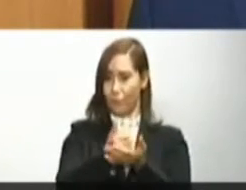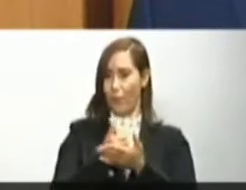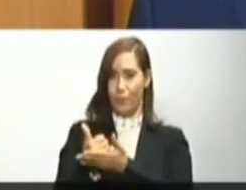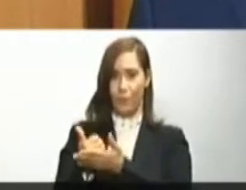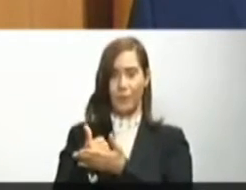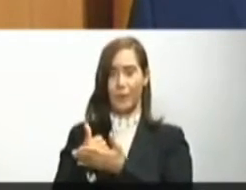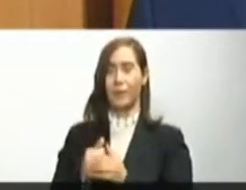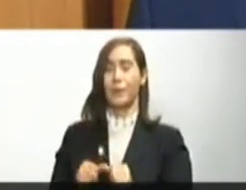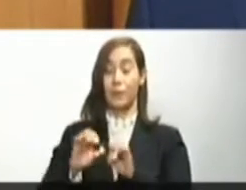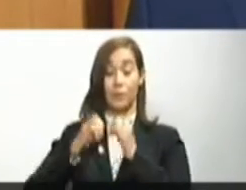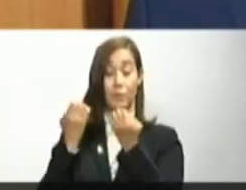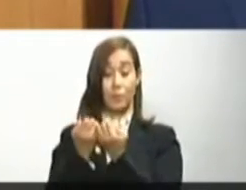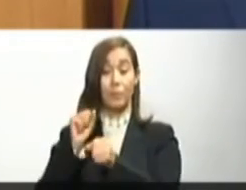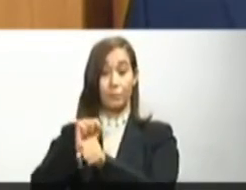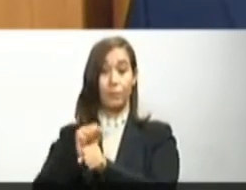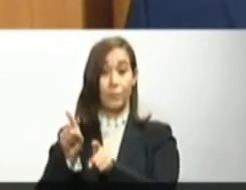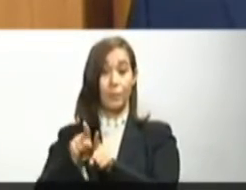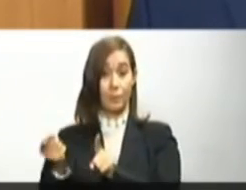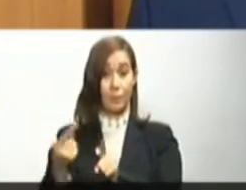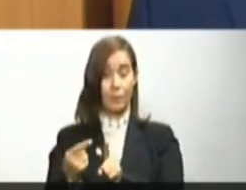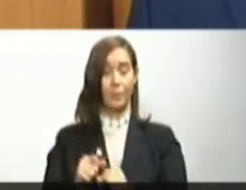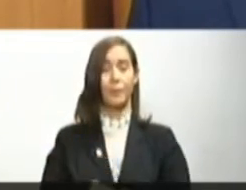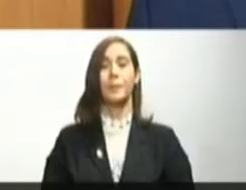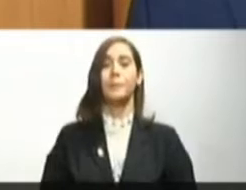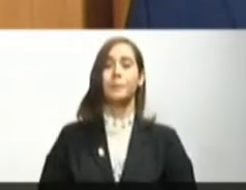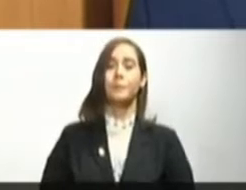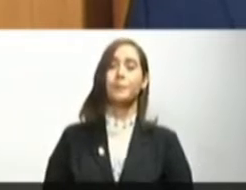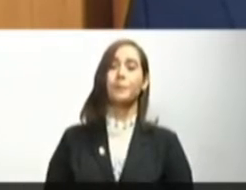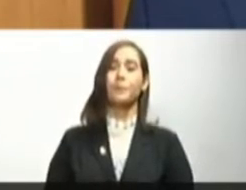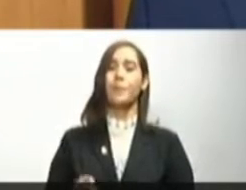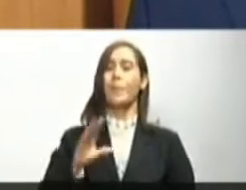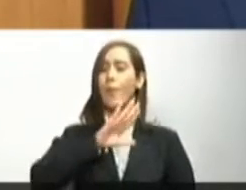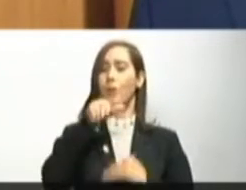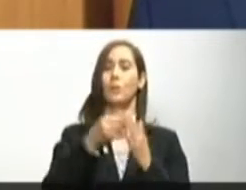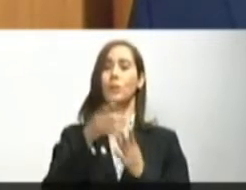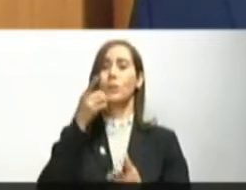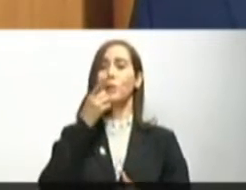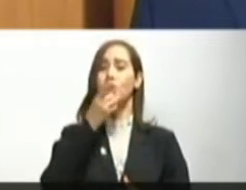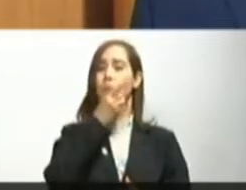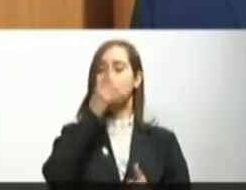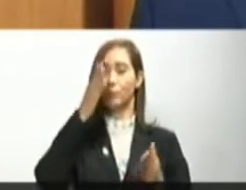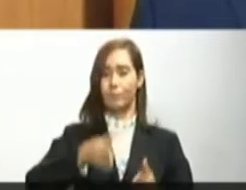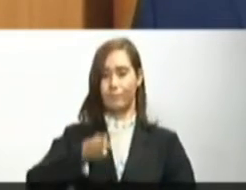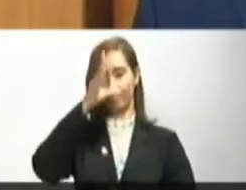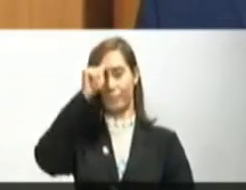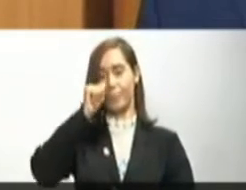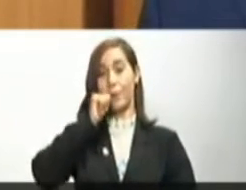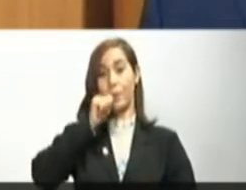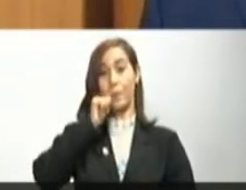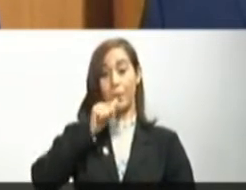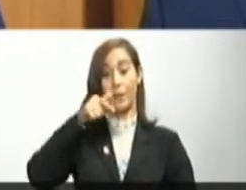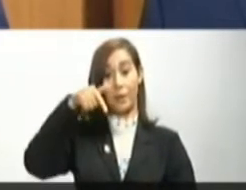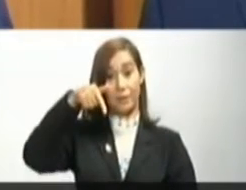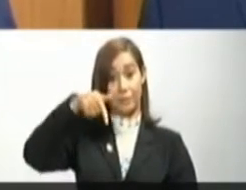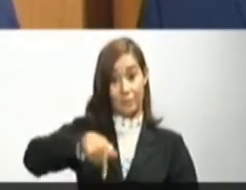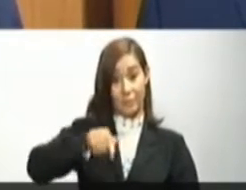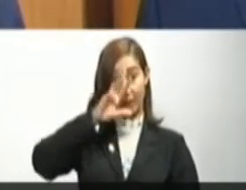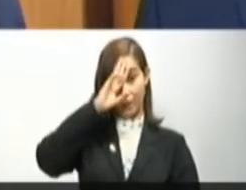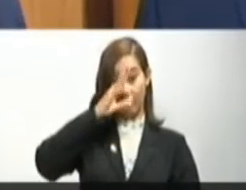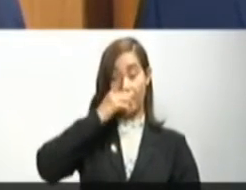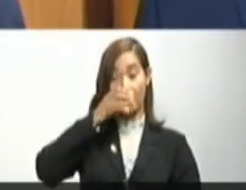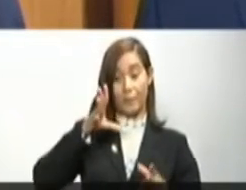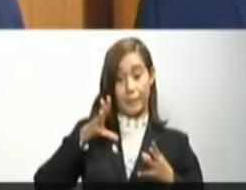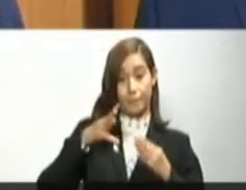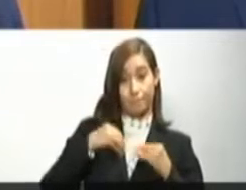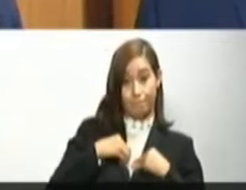con su equipo de trabajo. Señores dominicanos y dominicanas, hemos asumido a nombre de